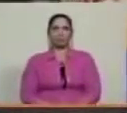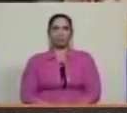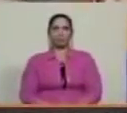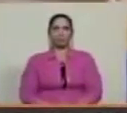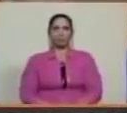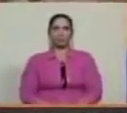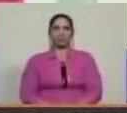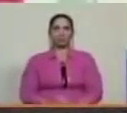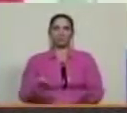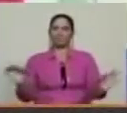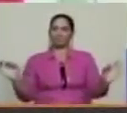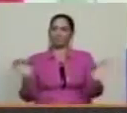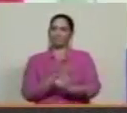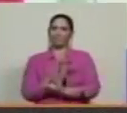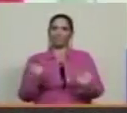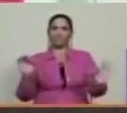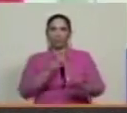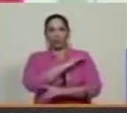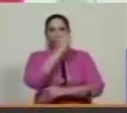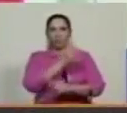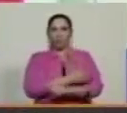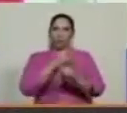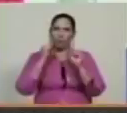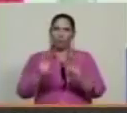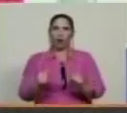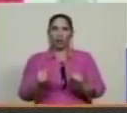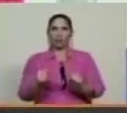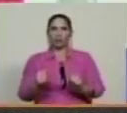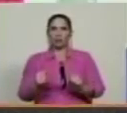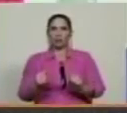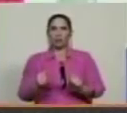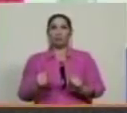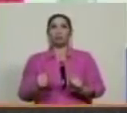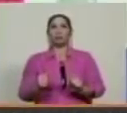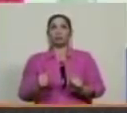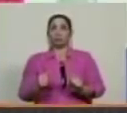Nadie, nadie. Y la fuerza sería descomunal.